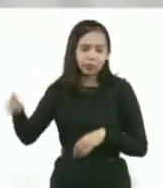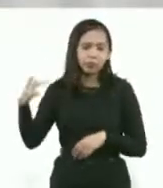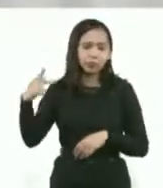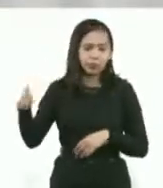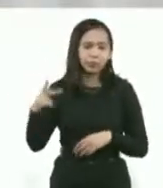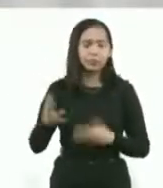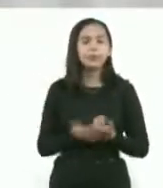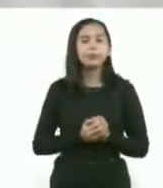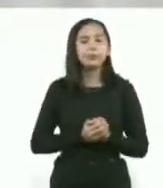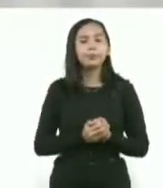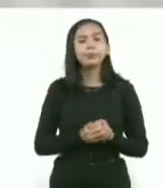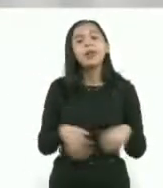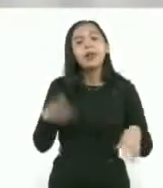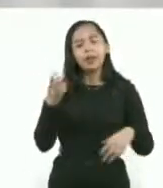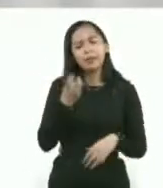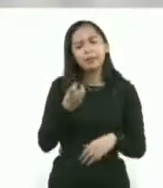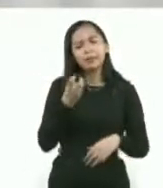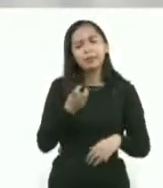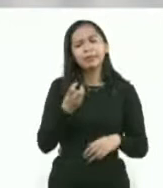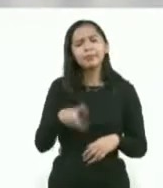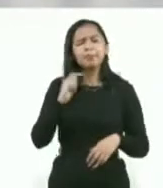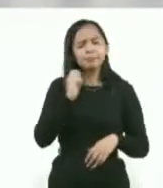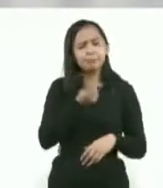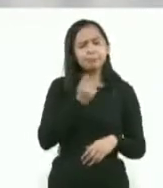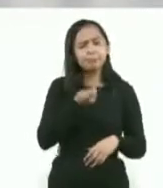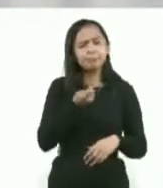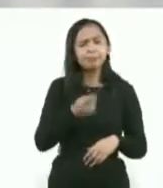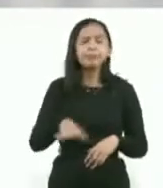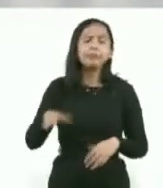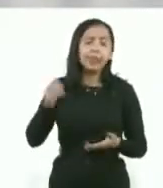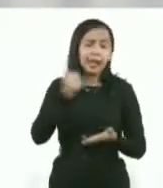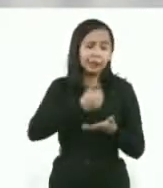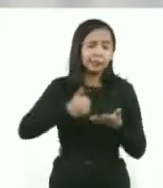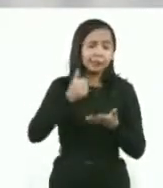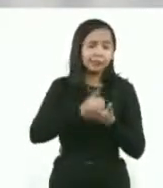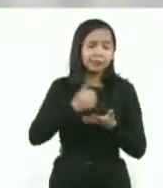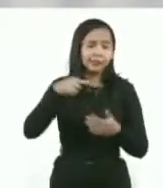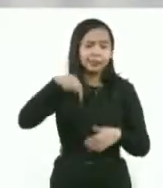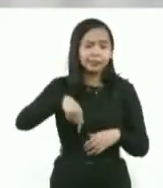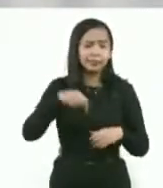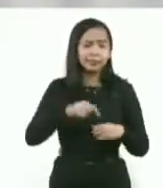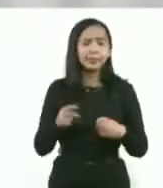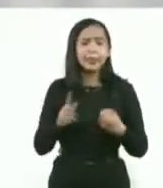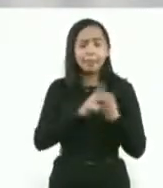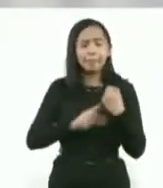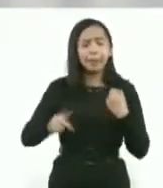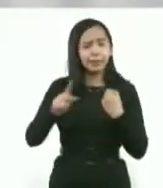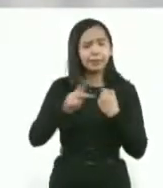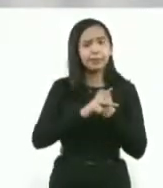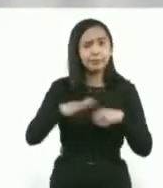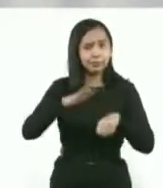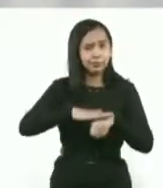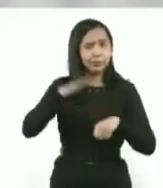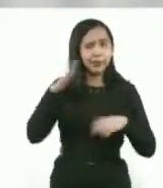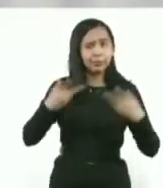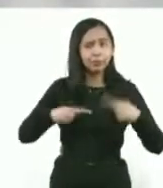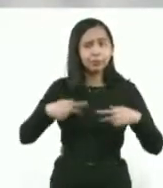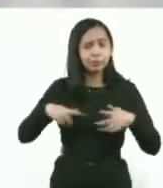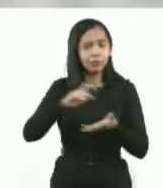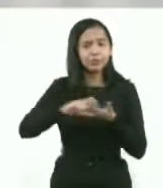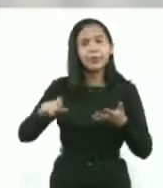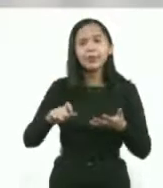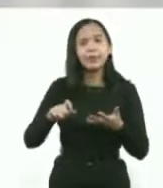proveedores. Entonces, no solo es el lugar de nuestro país donde hay más consumidoras y consumidores,